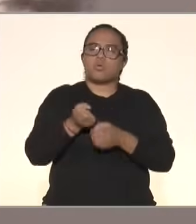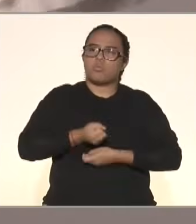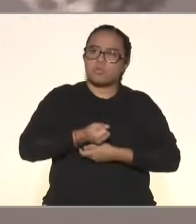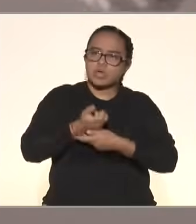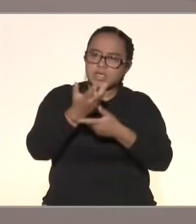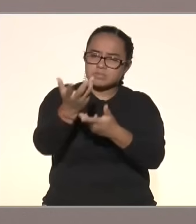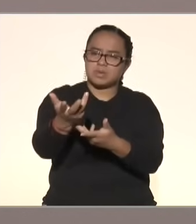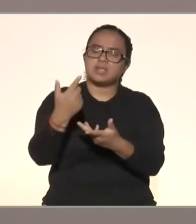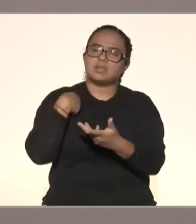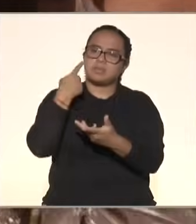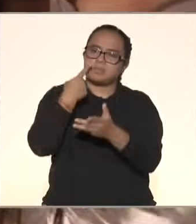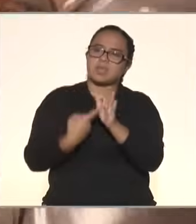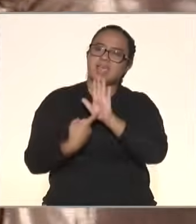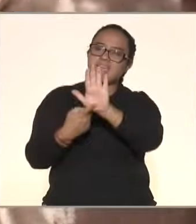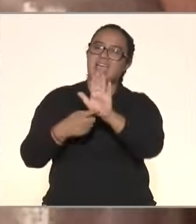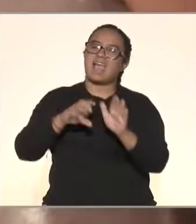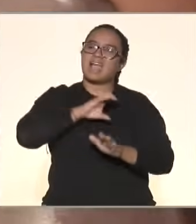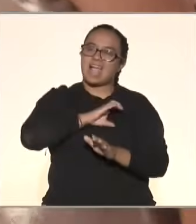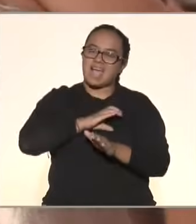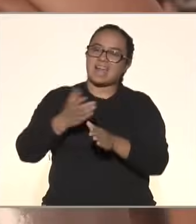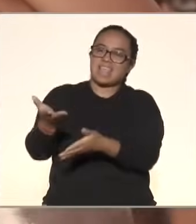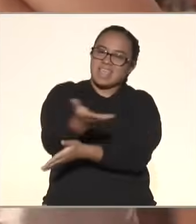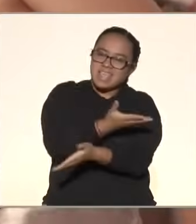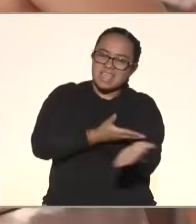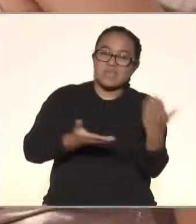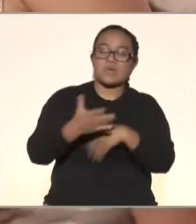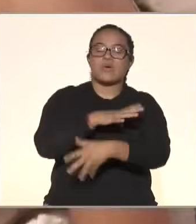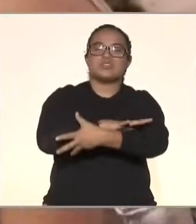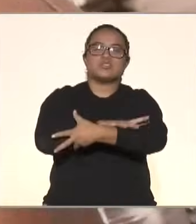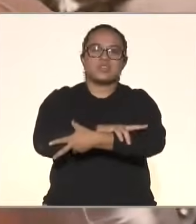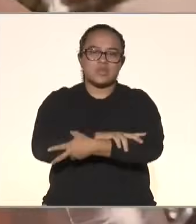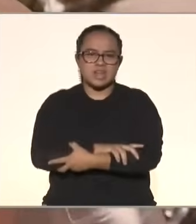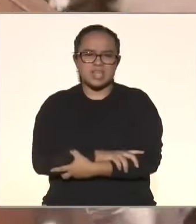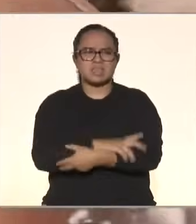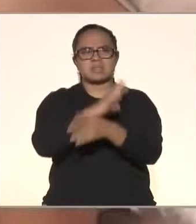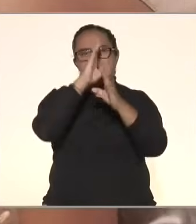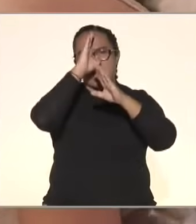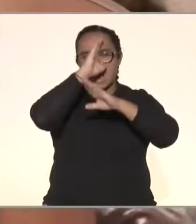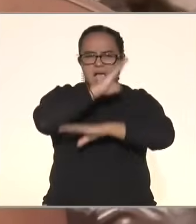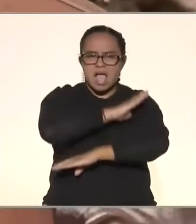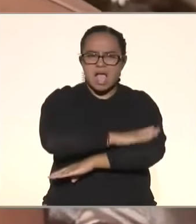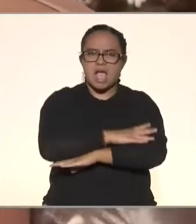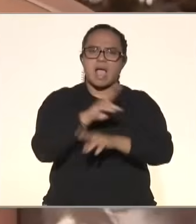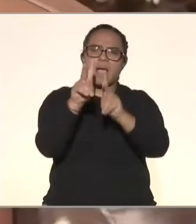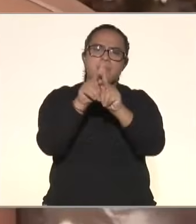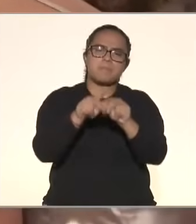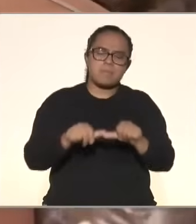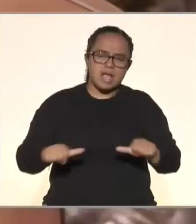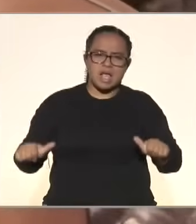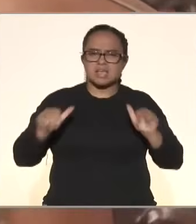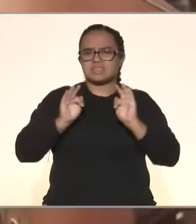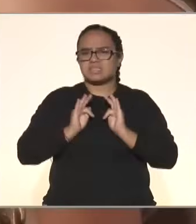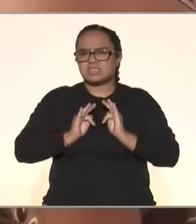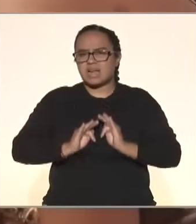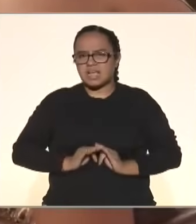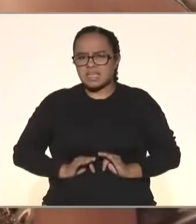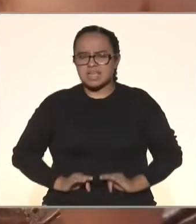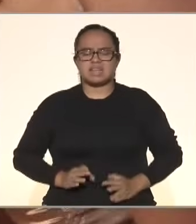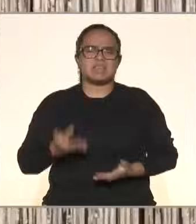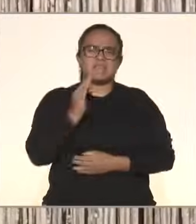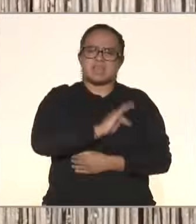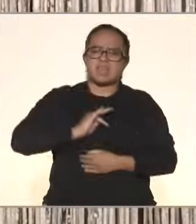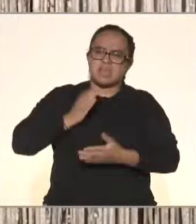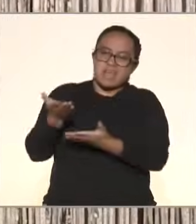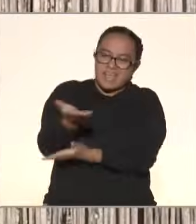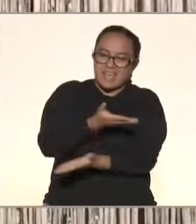y recibir cariño, solidaridad, reconciliación, encontrar paz, tranquilidad y